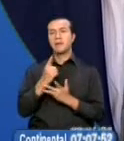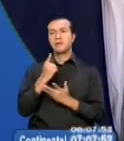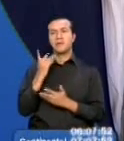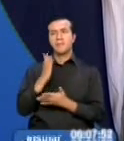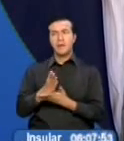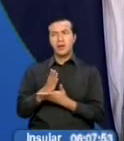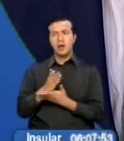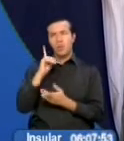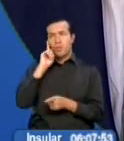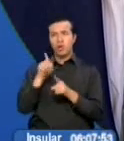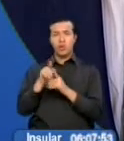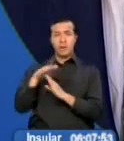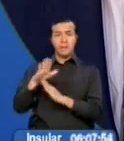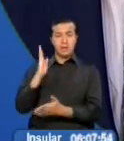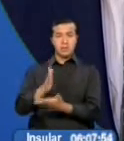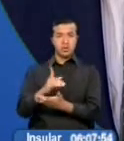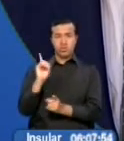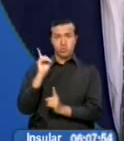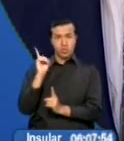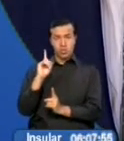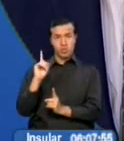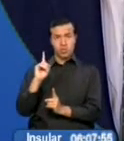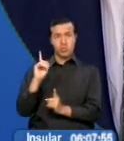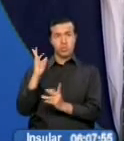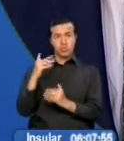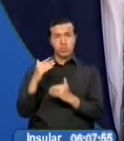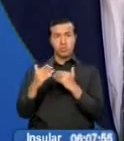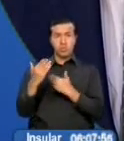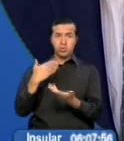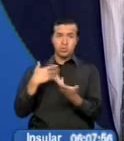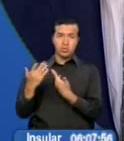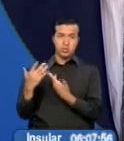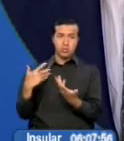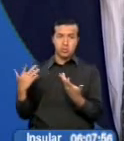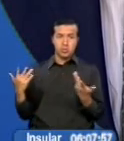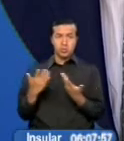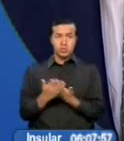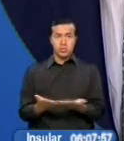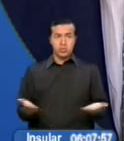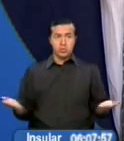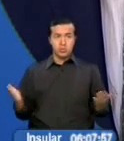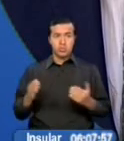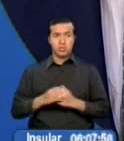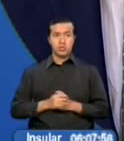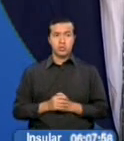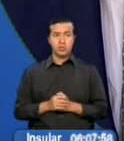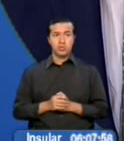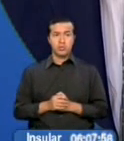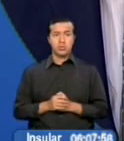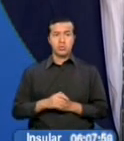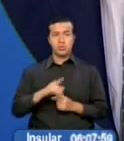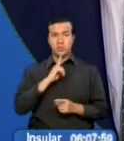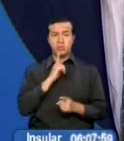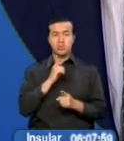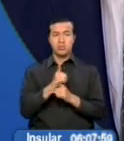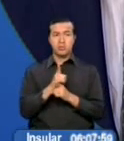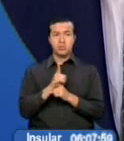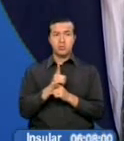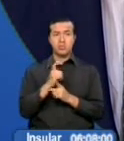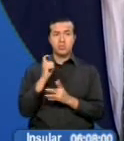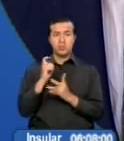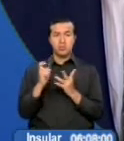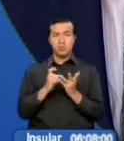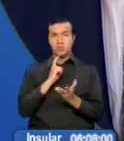detener el acuerdo de paz una vez se negociado el acuerdo con la paz. Entonces, lo que se hizo en la